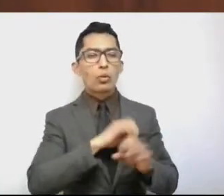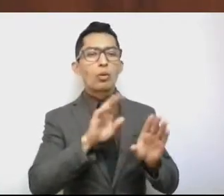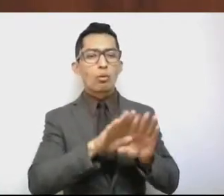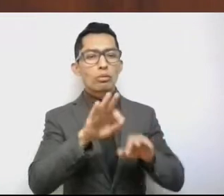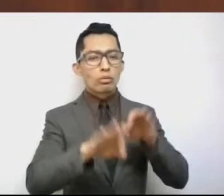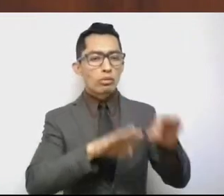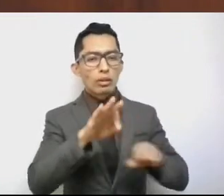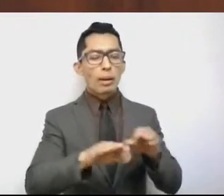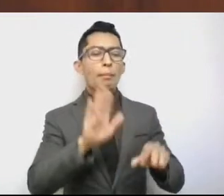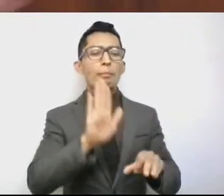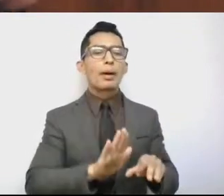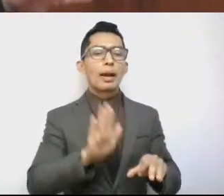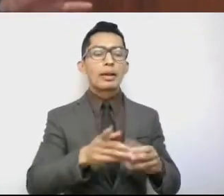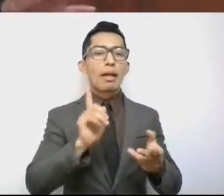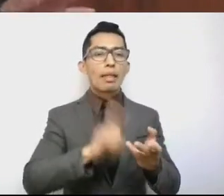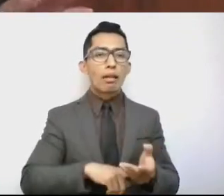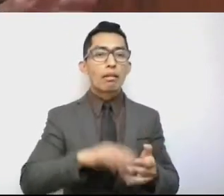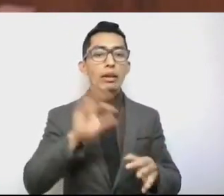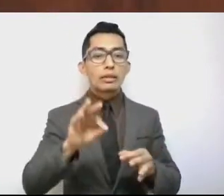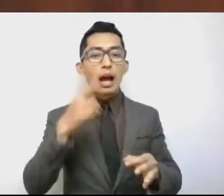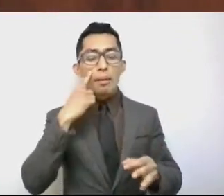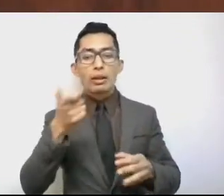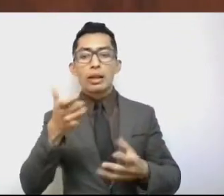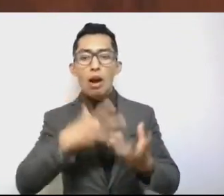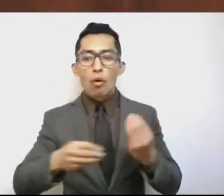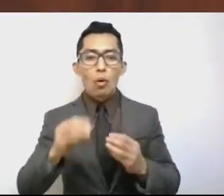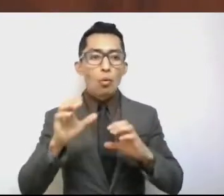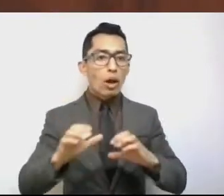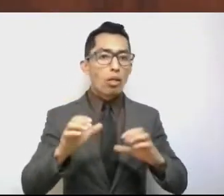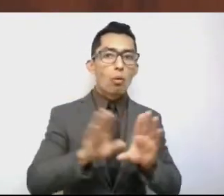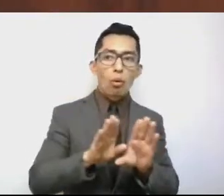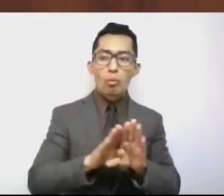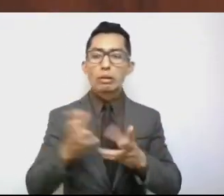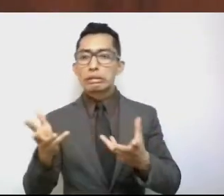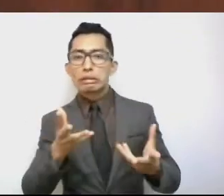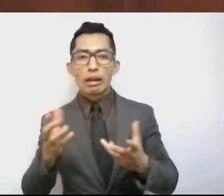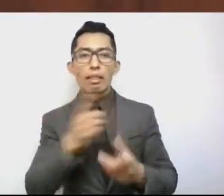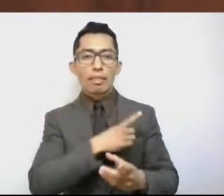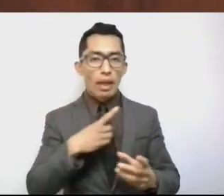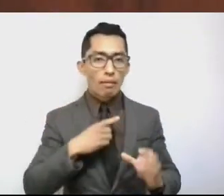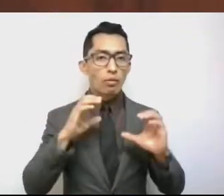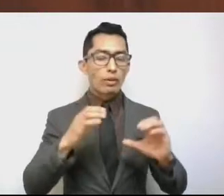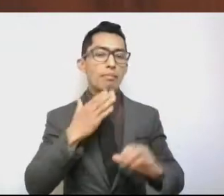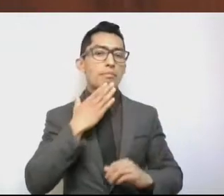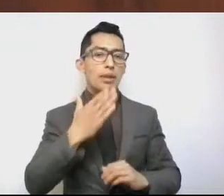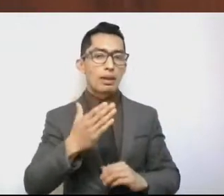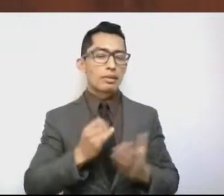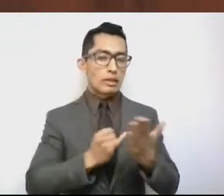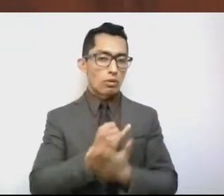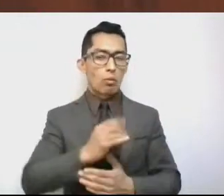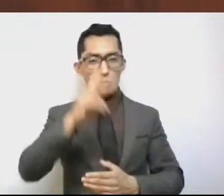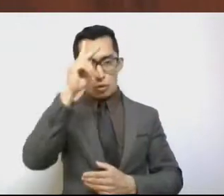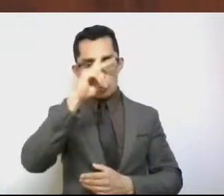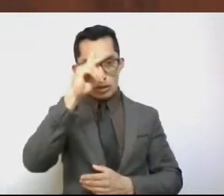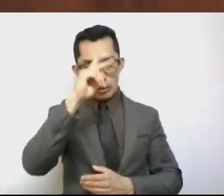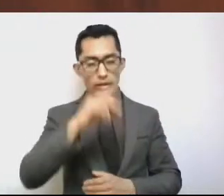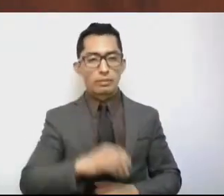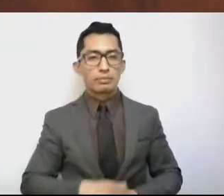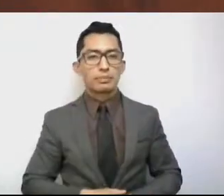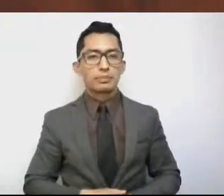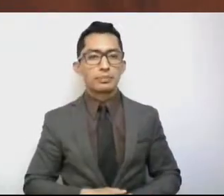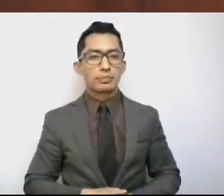una cobija, uno le jala aquí, descobija allá, y bueno, es ahí donde hay que tener decisiones prudentes. Una segunda